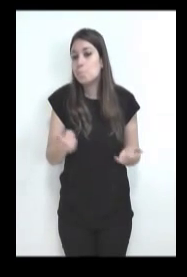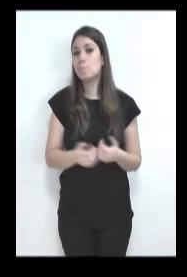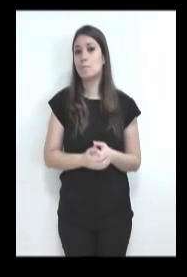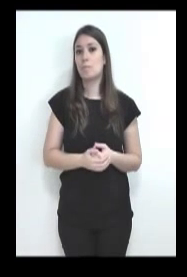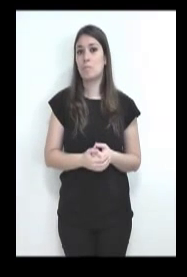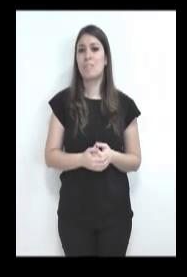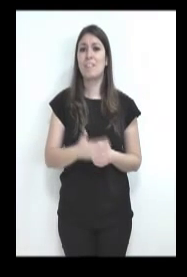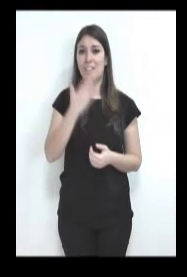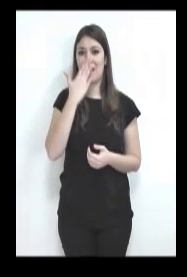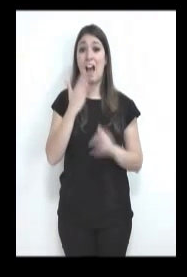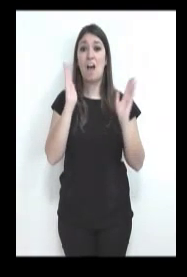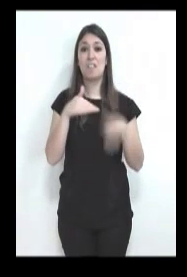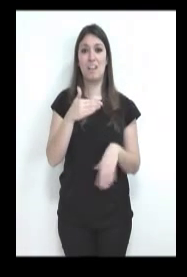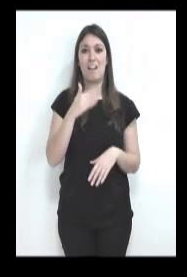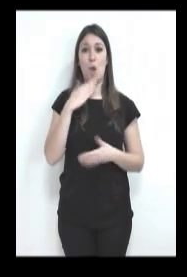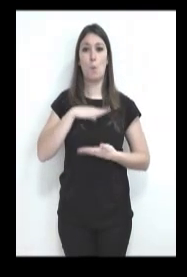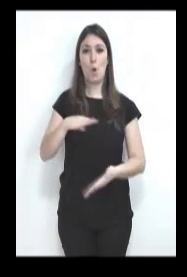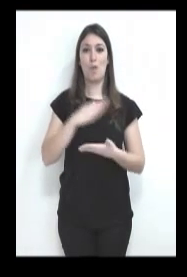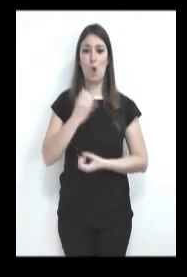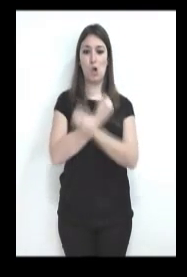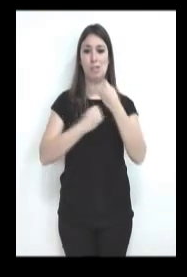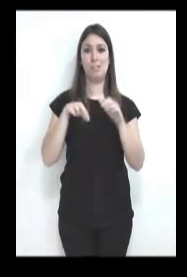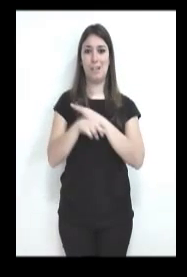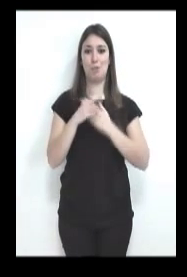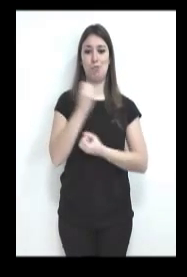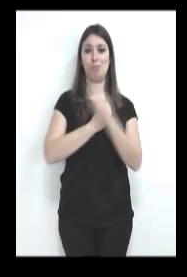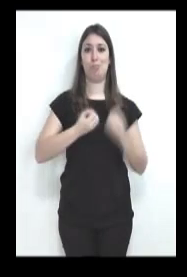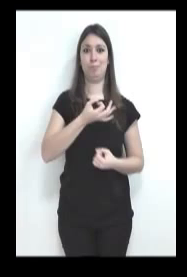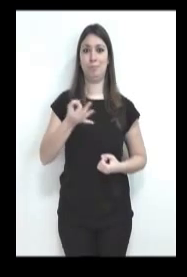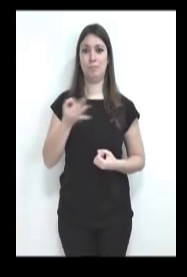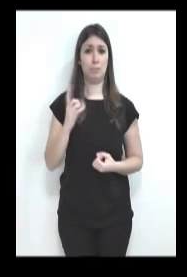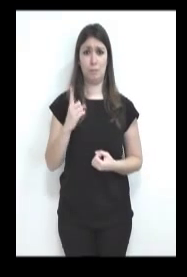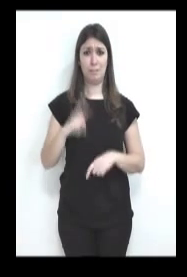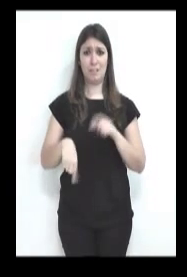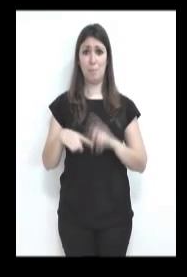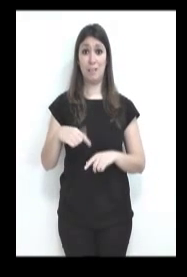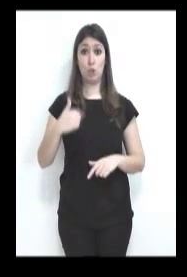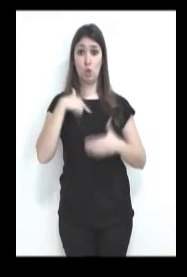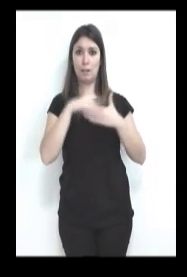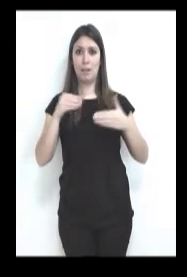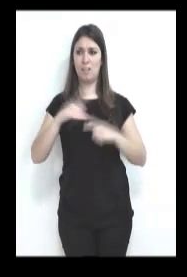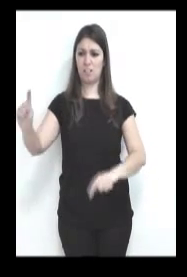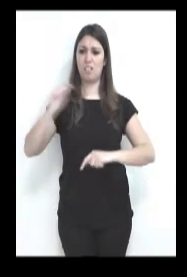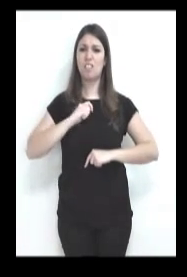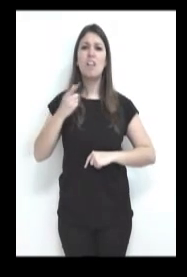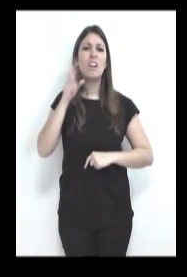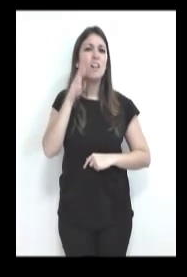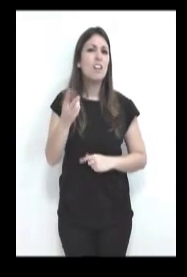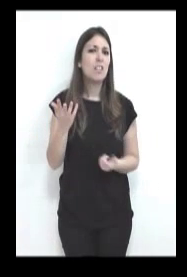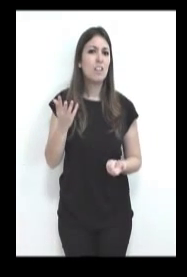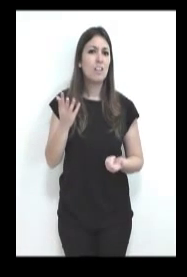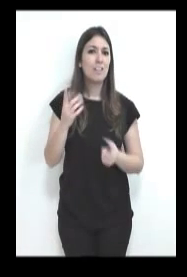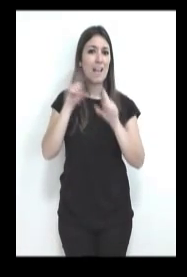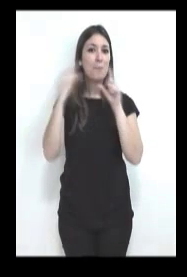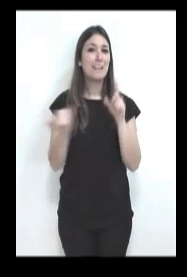que no hablo de la eficiencia del proveedor, sino también desde la parte de percepción del que lo recibe. ¿Cómo lo están viendo las